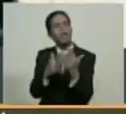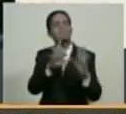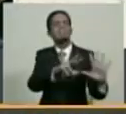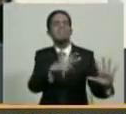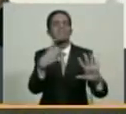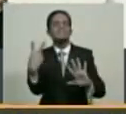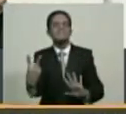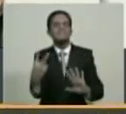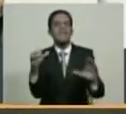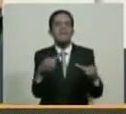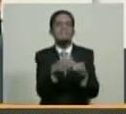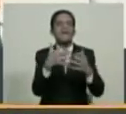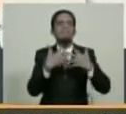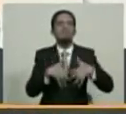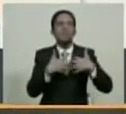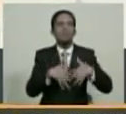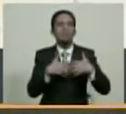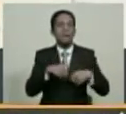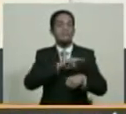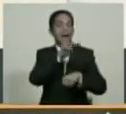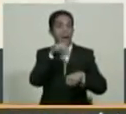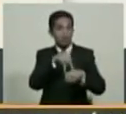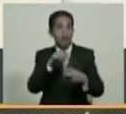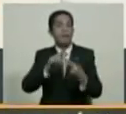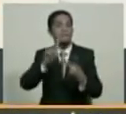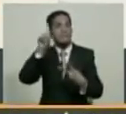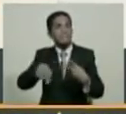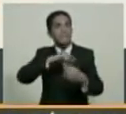industrias nacionales e internacionales